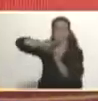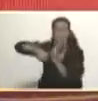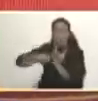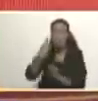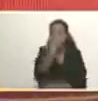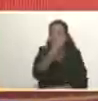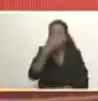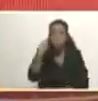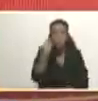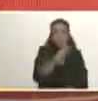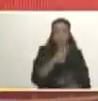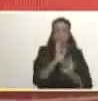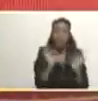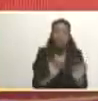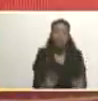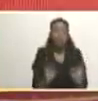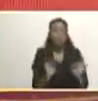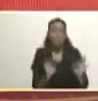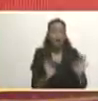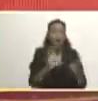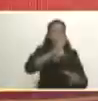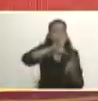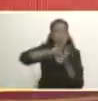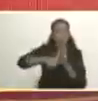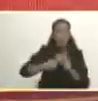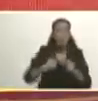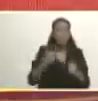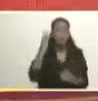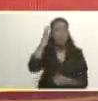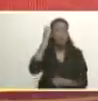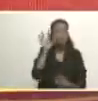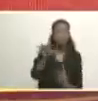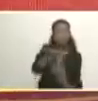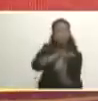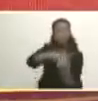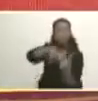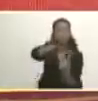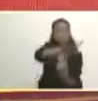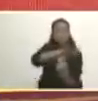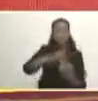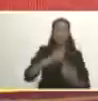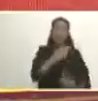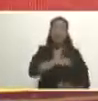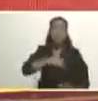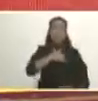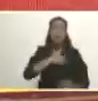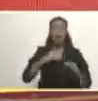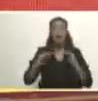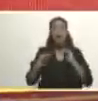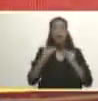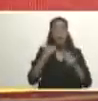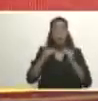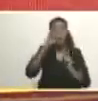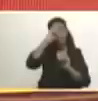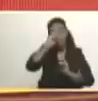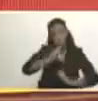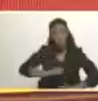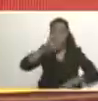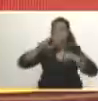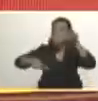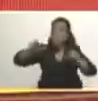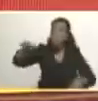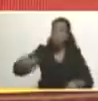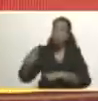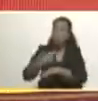capitalista fecundado en la compra y venta de conciencia, afectando a la moral republicana y la honorabilidad de la gestión